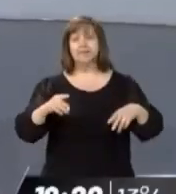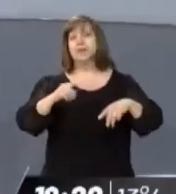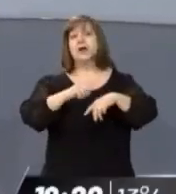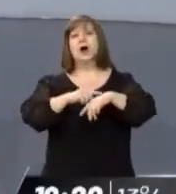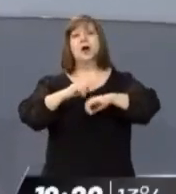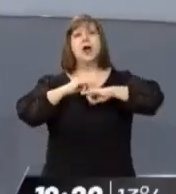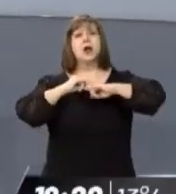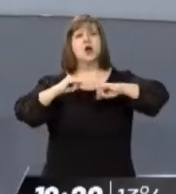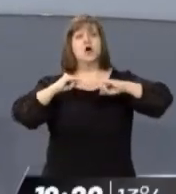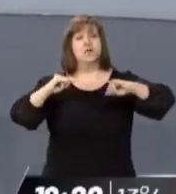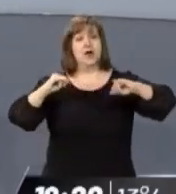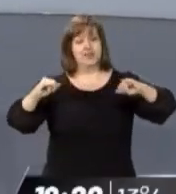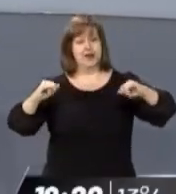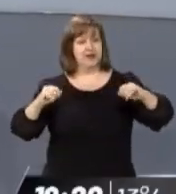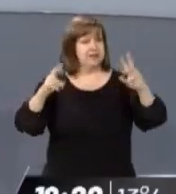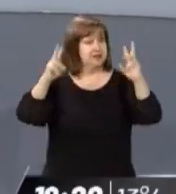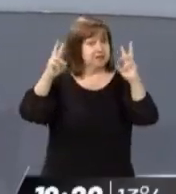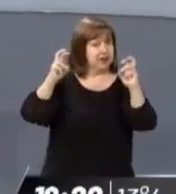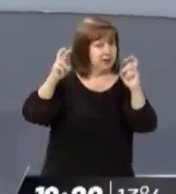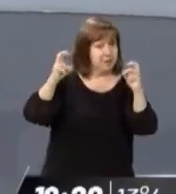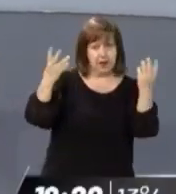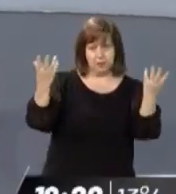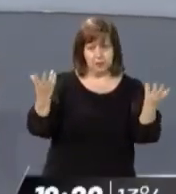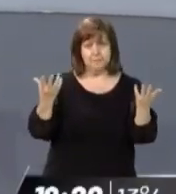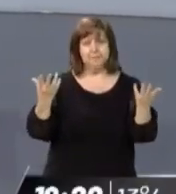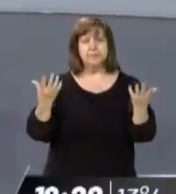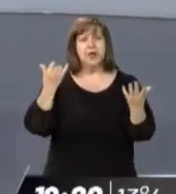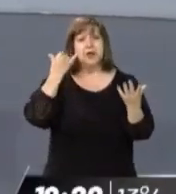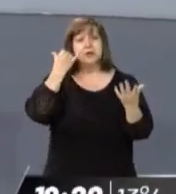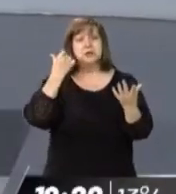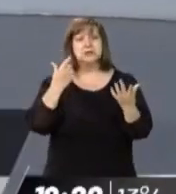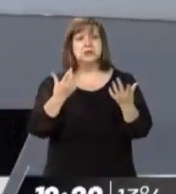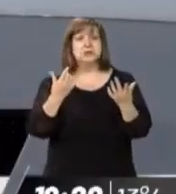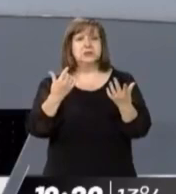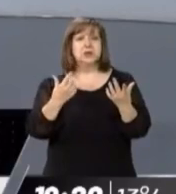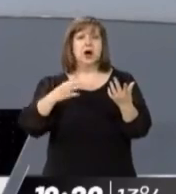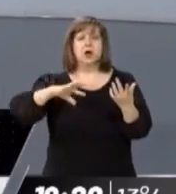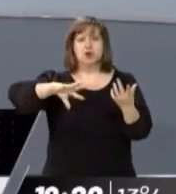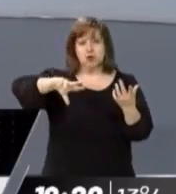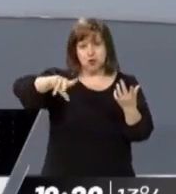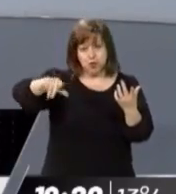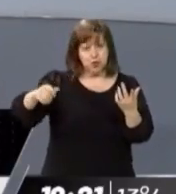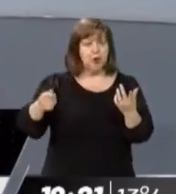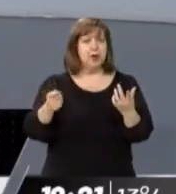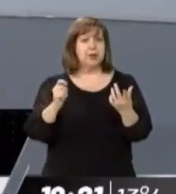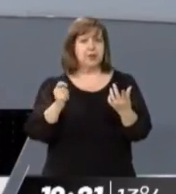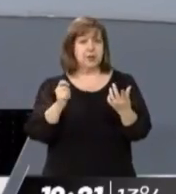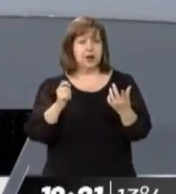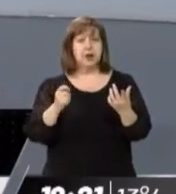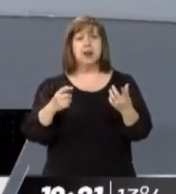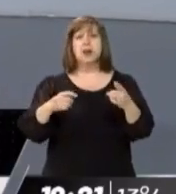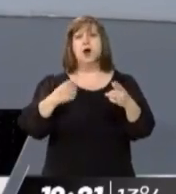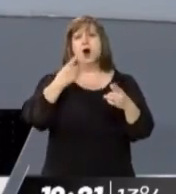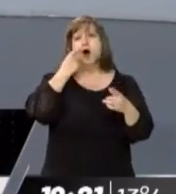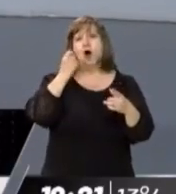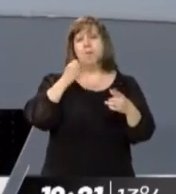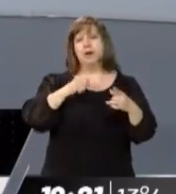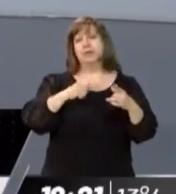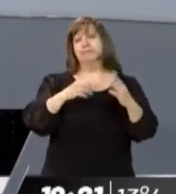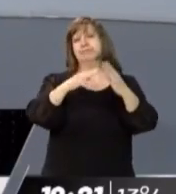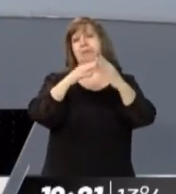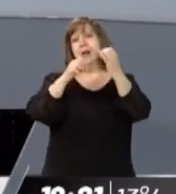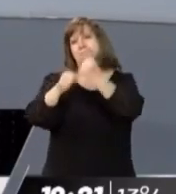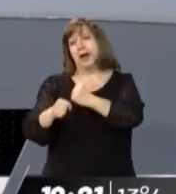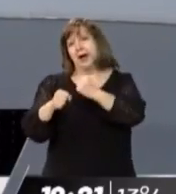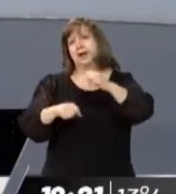arrancamos con novedades en el caso del intento de robo, y robo también, ¿no? Pero sobre todo el impacto de bala. Que ustedes recordarán, estamos